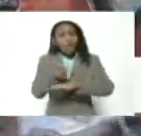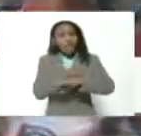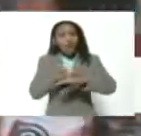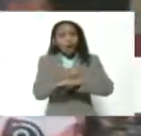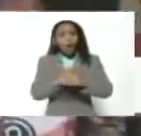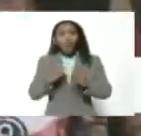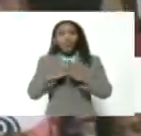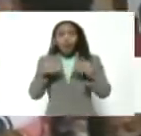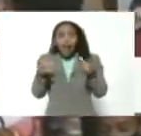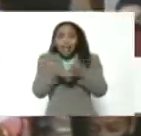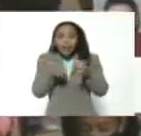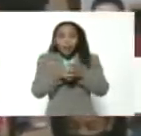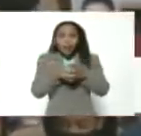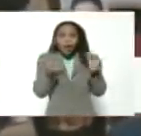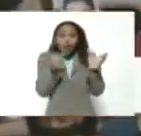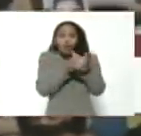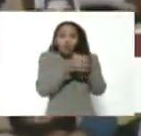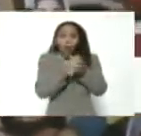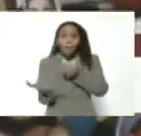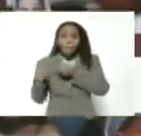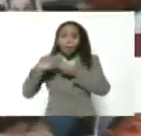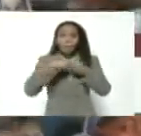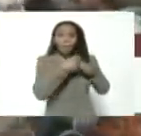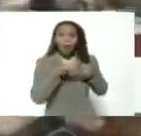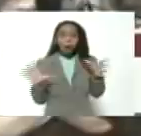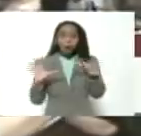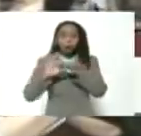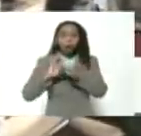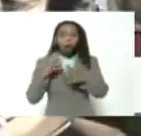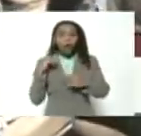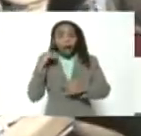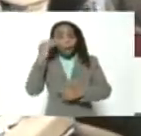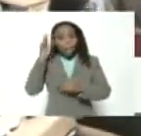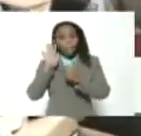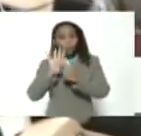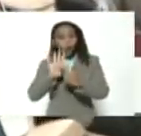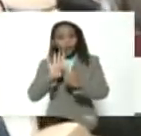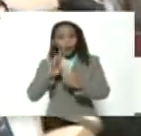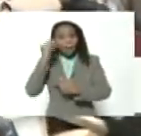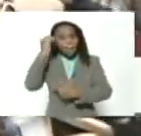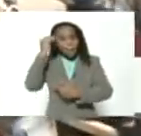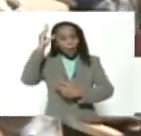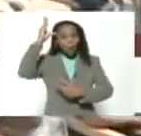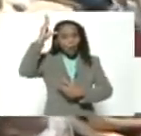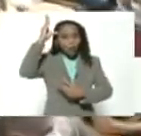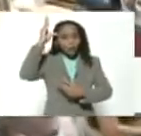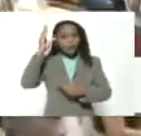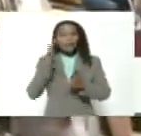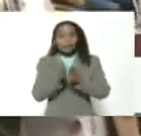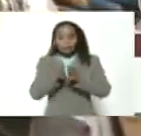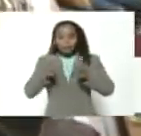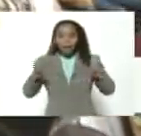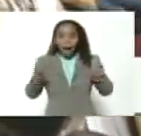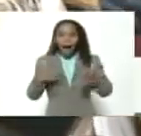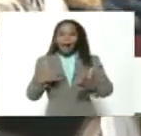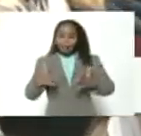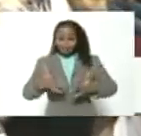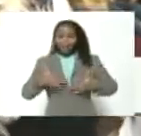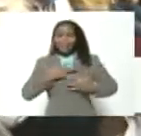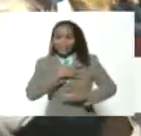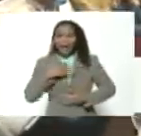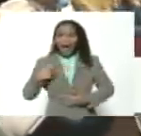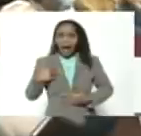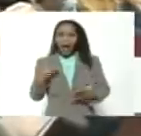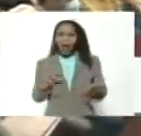de dirección de los partidos aliados, por la gran demostración de madurez, de amplitud, de ganas de construir mayoría, de ganas de construir